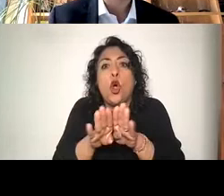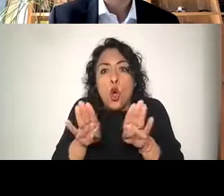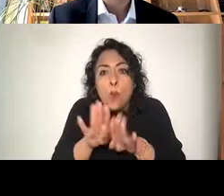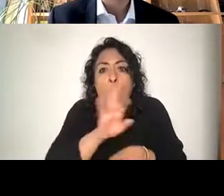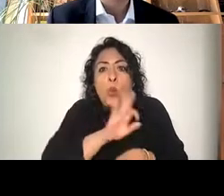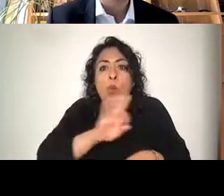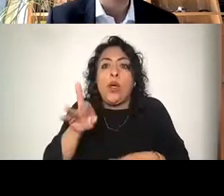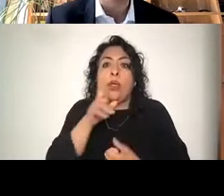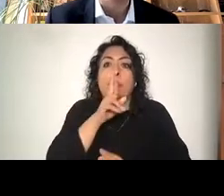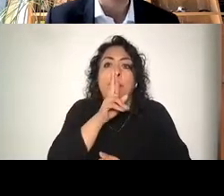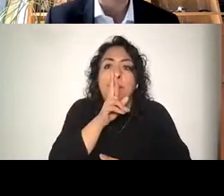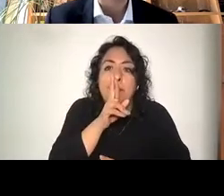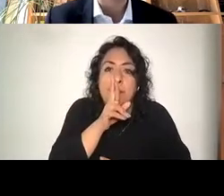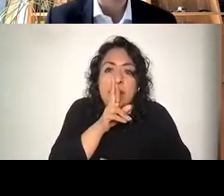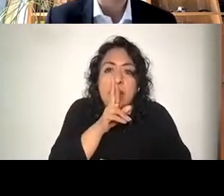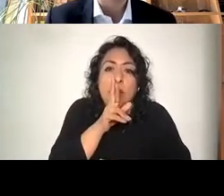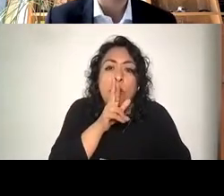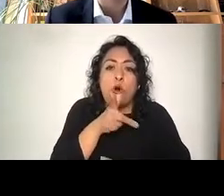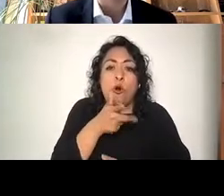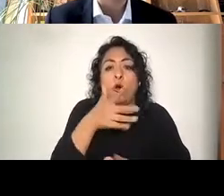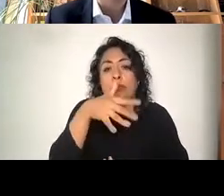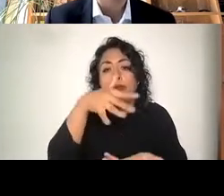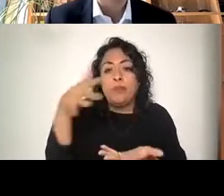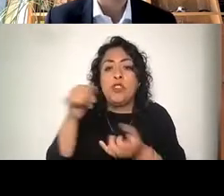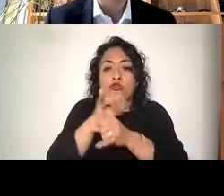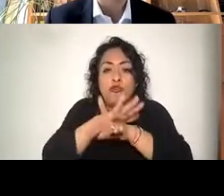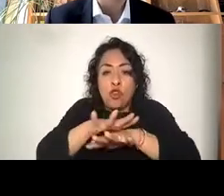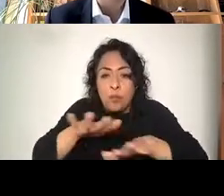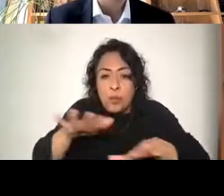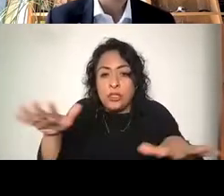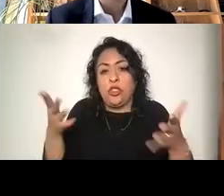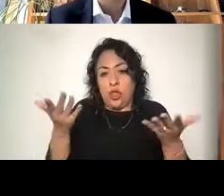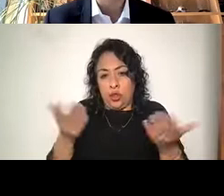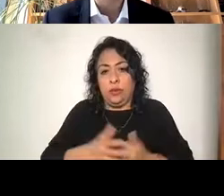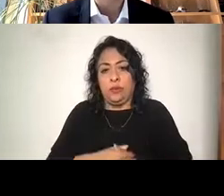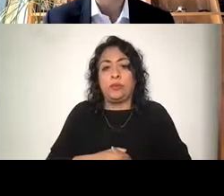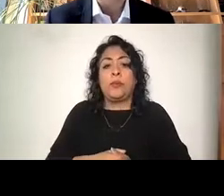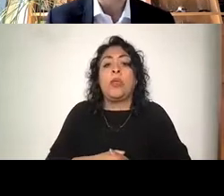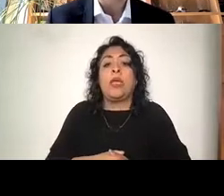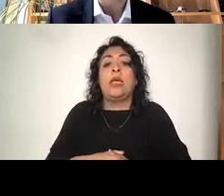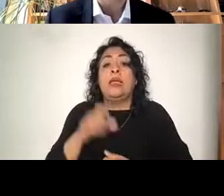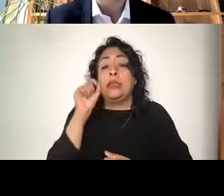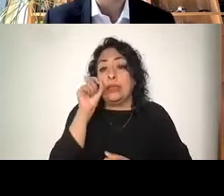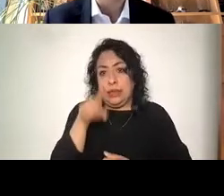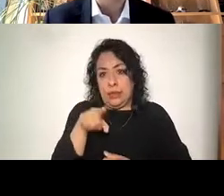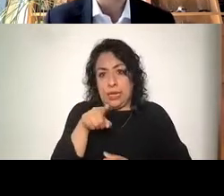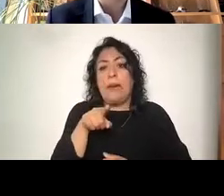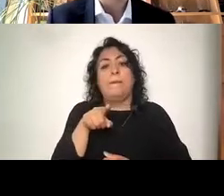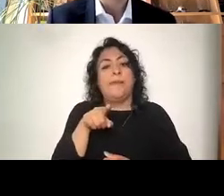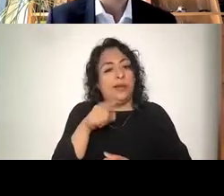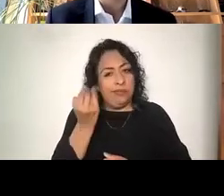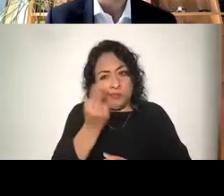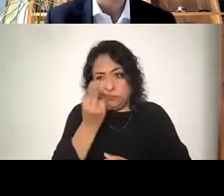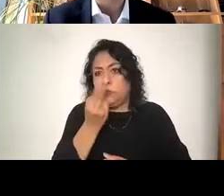mejoran la recolección de datos y de información. Y también hay que seguir